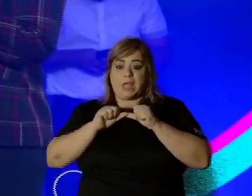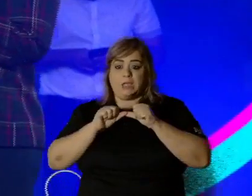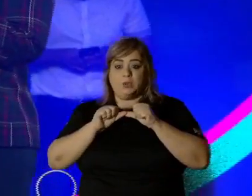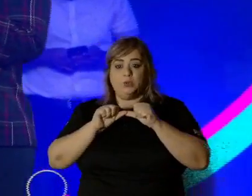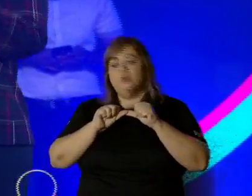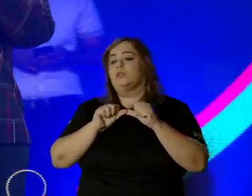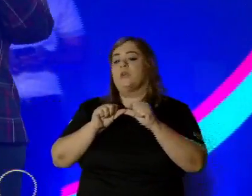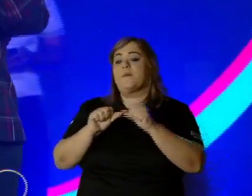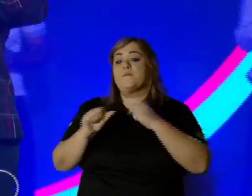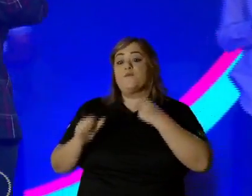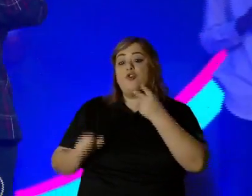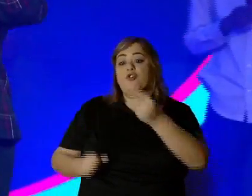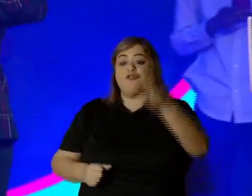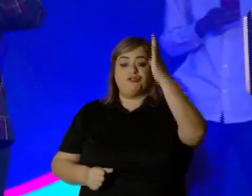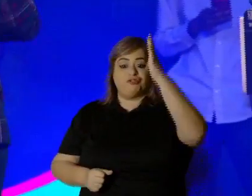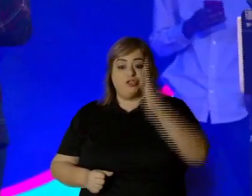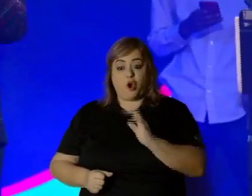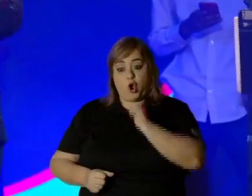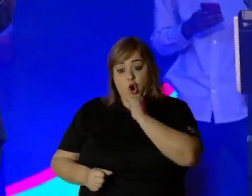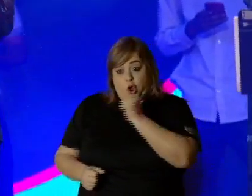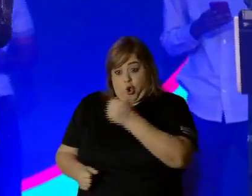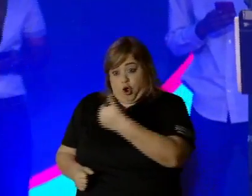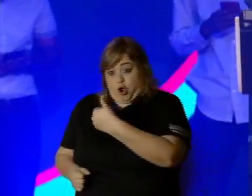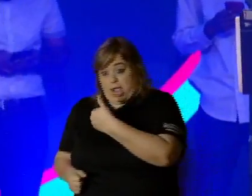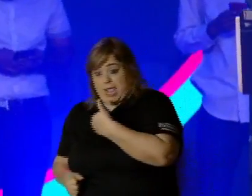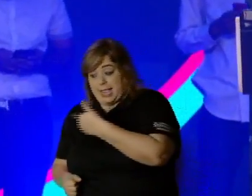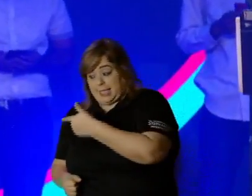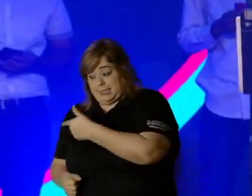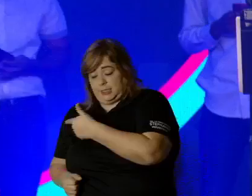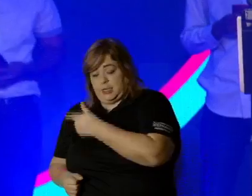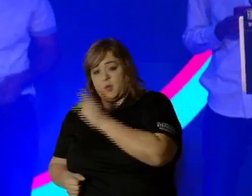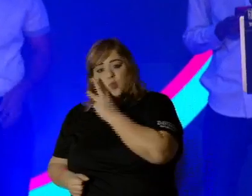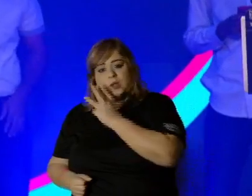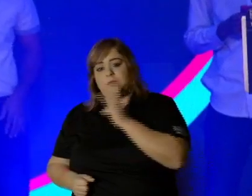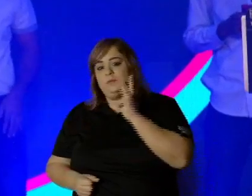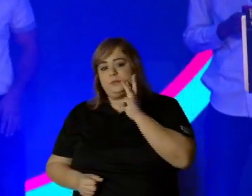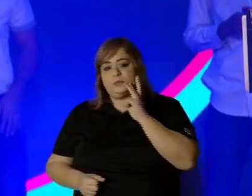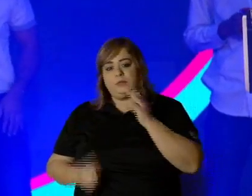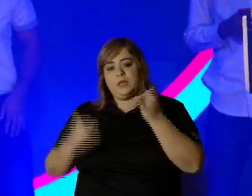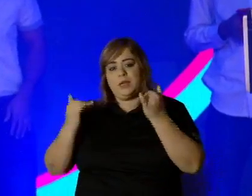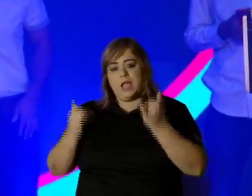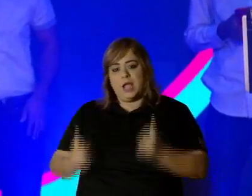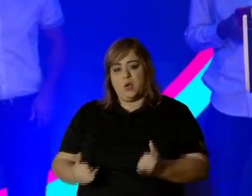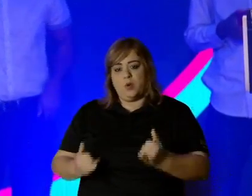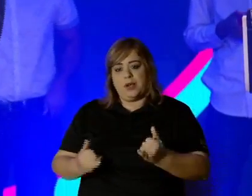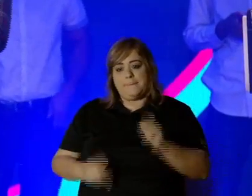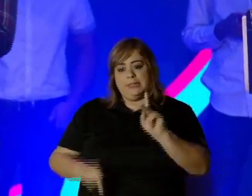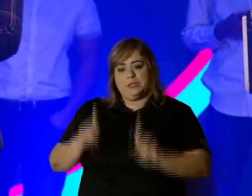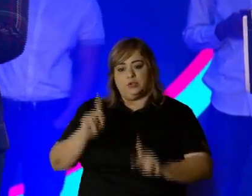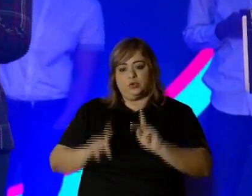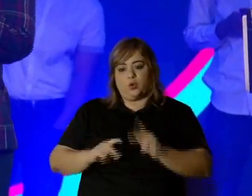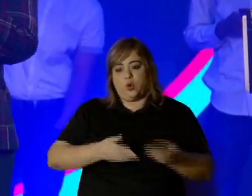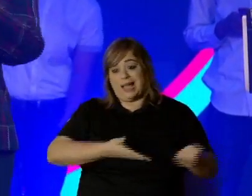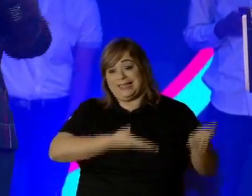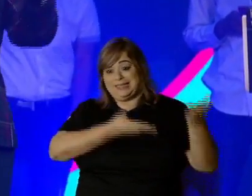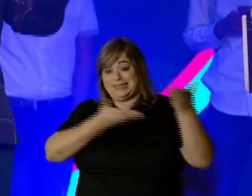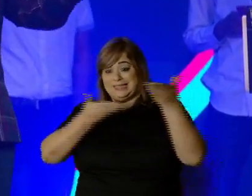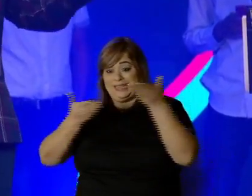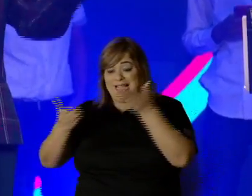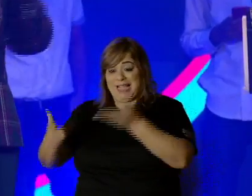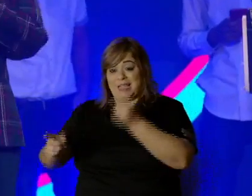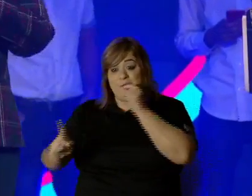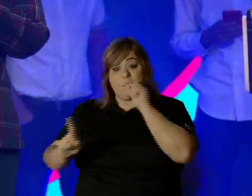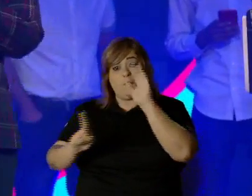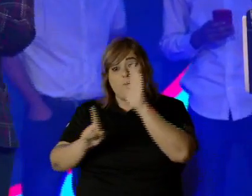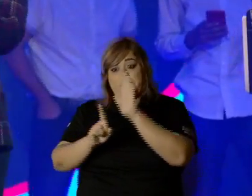Dios, no la mía, la voz del Señor. Preparémonos, aquellos que trajeron sus pactos, su ofrenda especial, conforme a lo